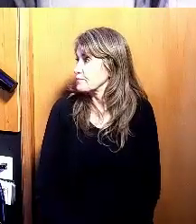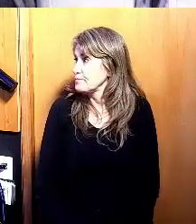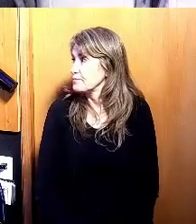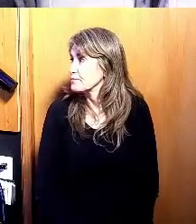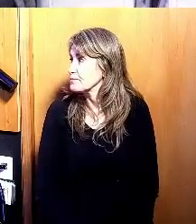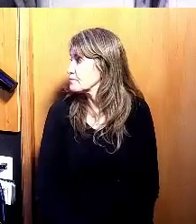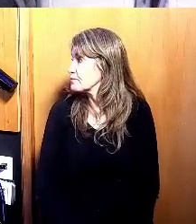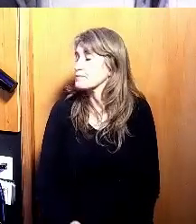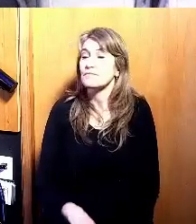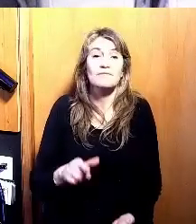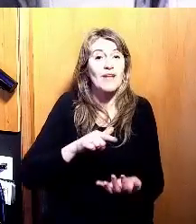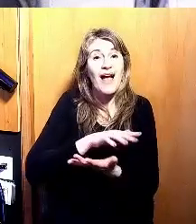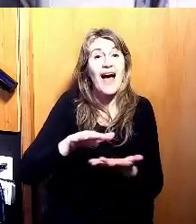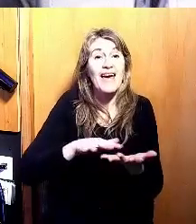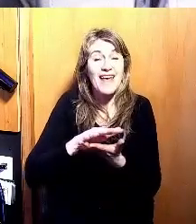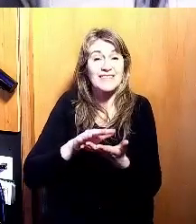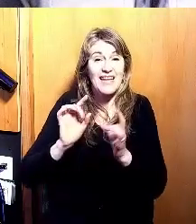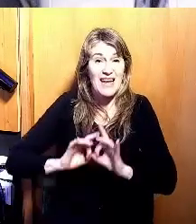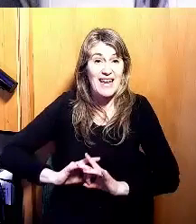Bueno, el programa Áreas Liberadas.